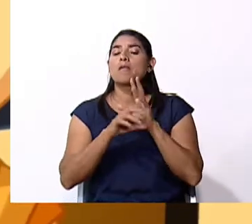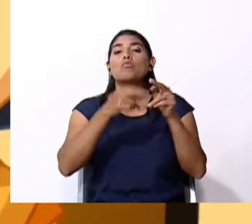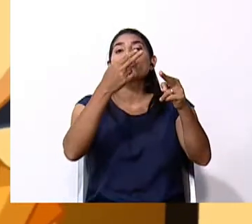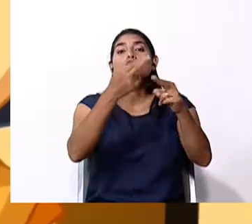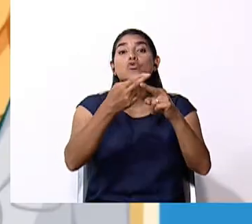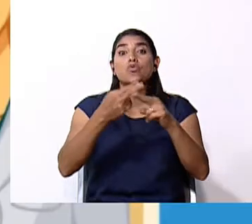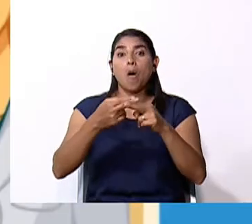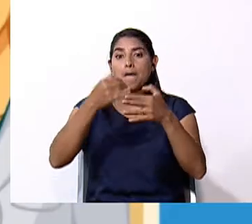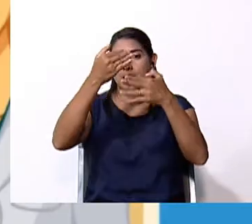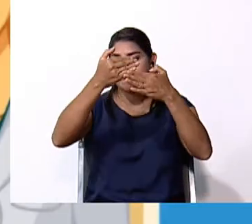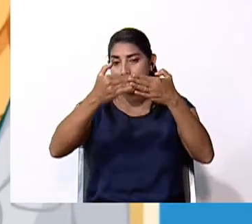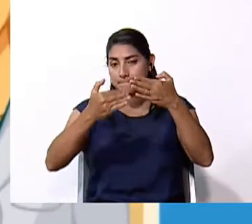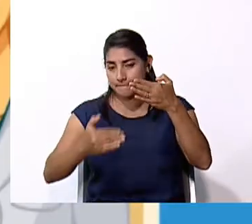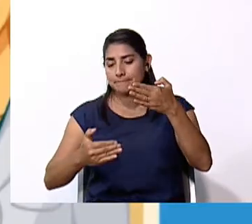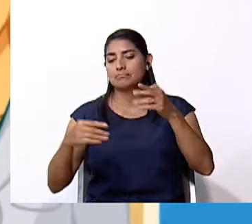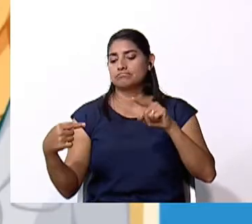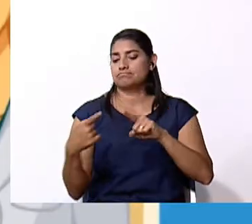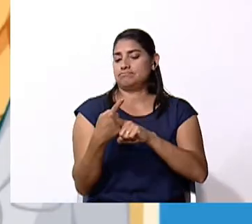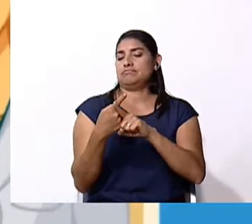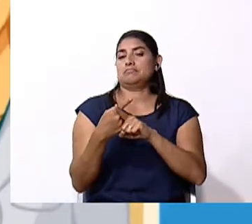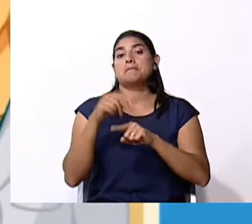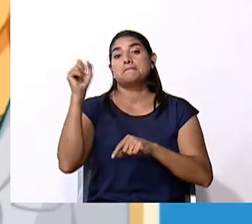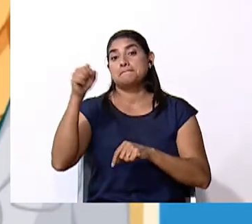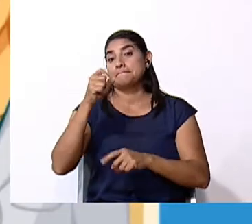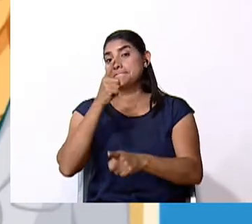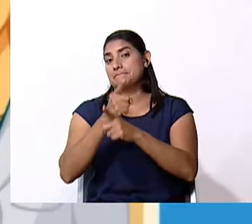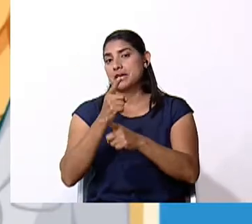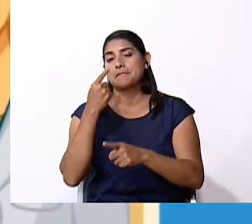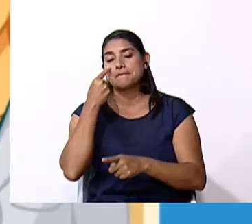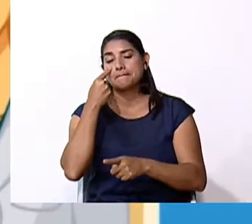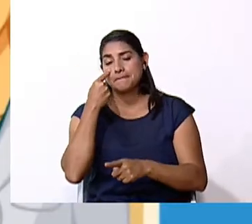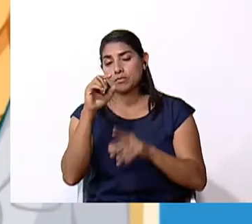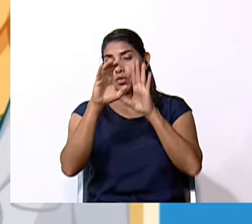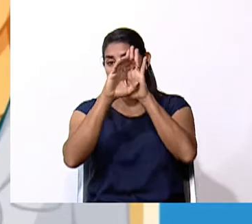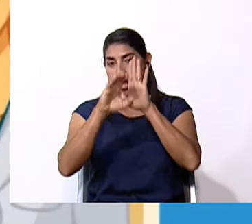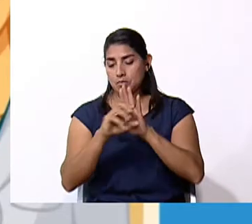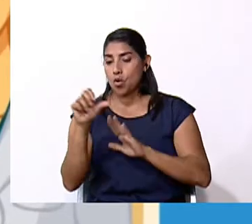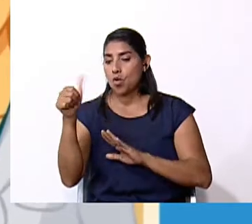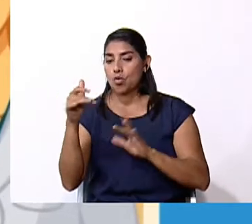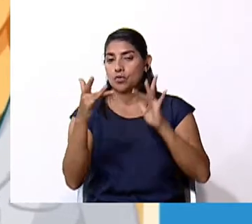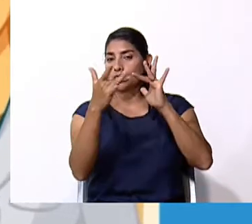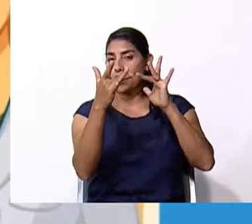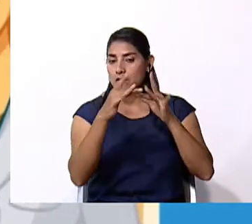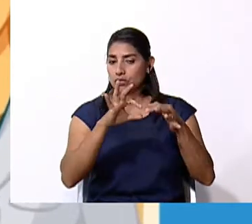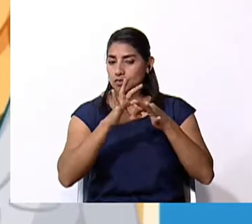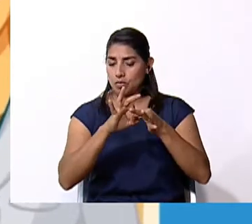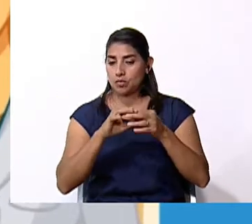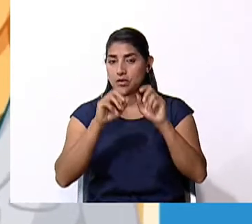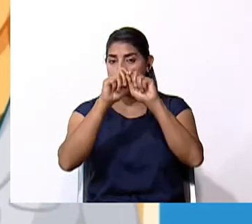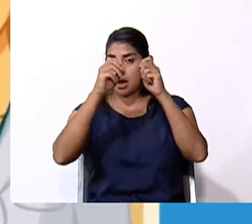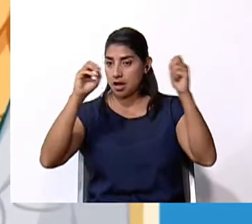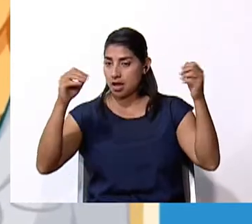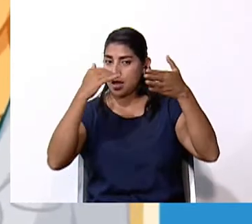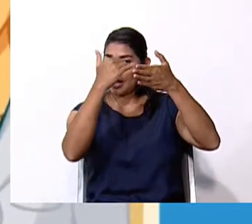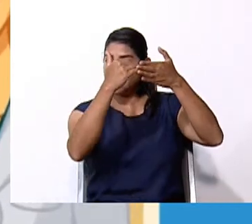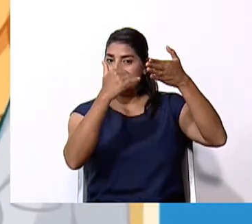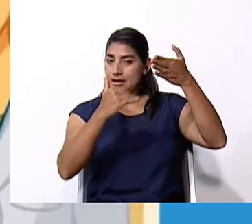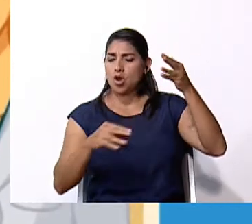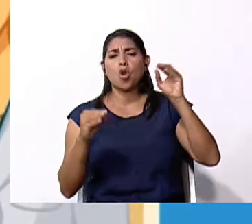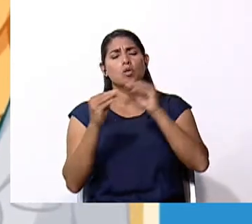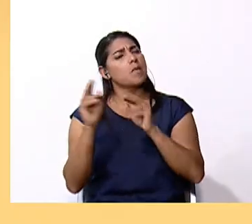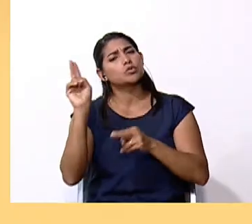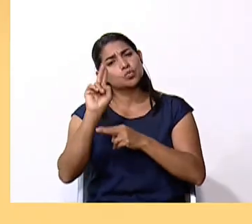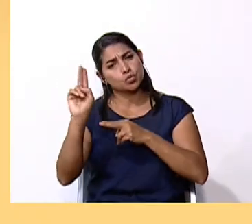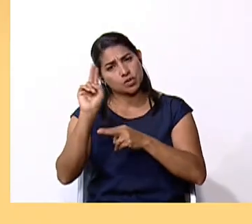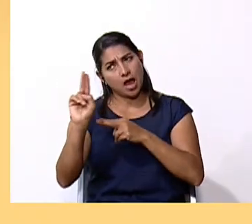se oponen. Perfecto, Maiko. Vamos a hacer igual que con los otros conectores. Armaremos una lista con los más